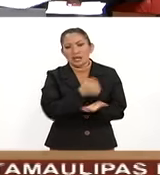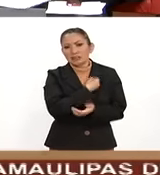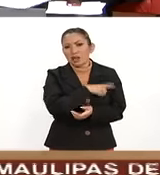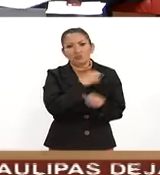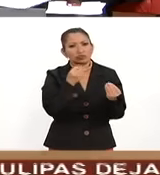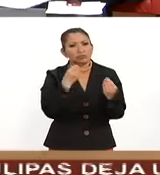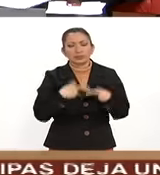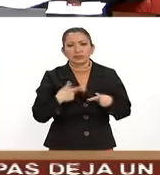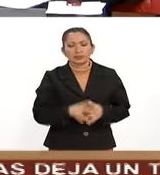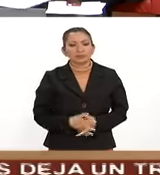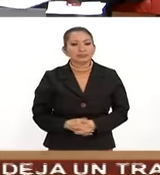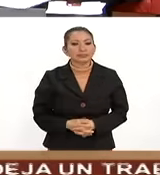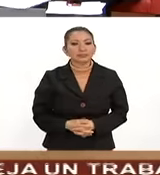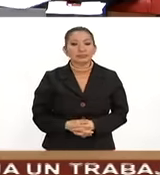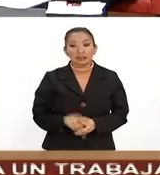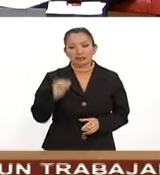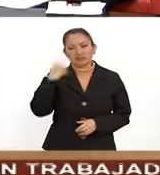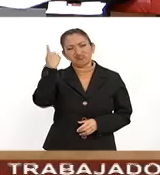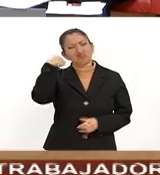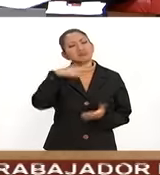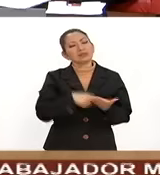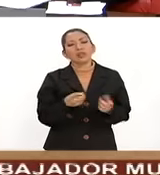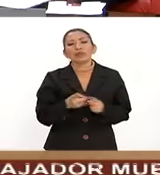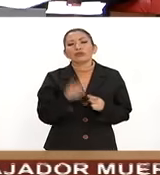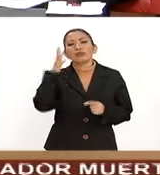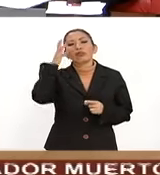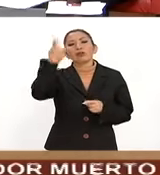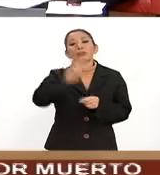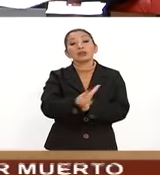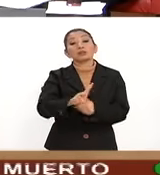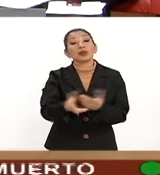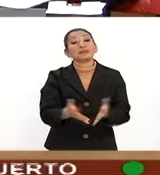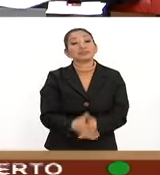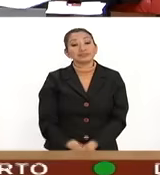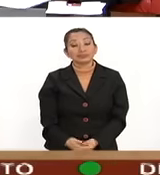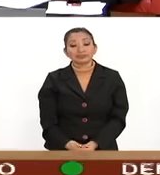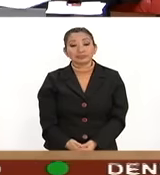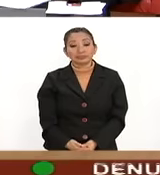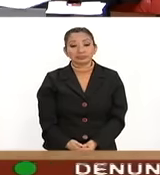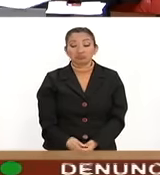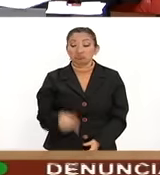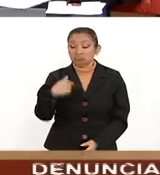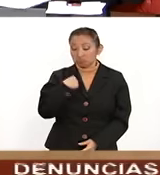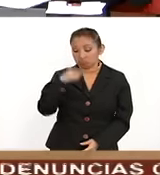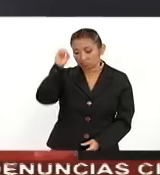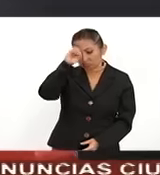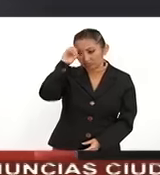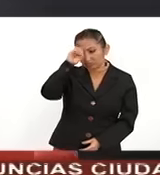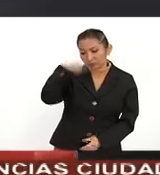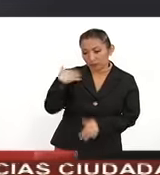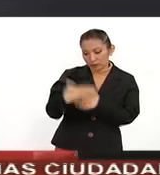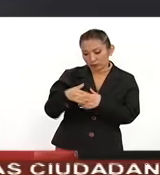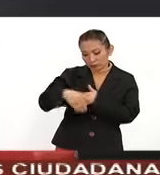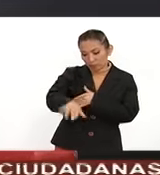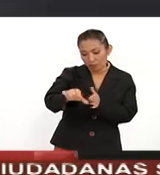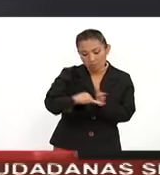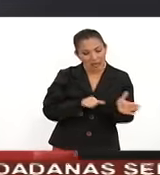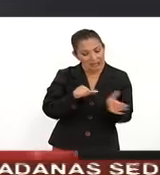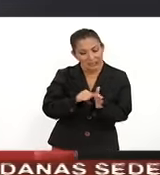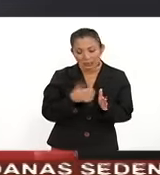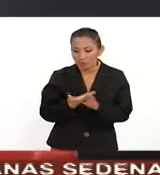millones de venezolanos. Sí, la gran pregunta es, ¿hacia dónde va Venezuela? En mi opinión, lo que se viene en los próximos meses